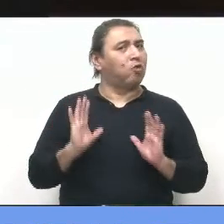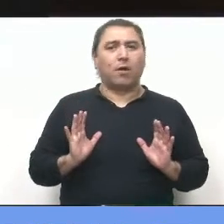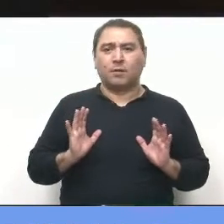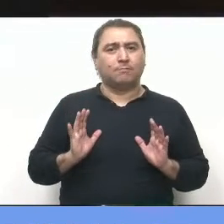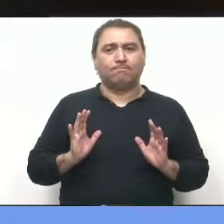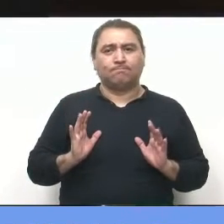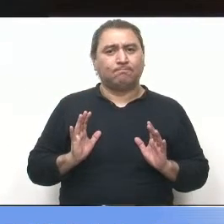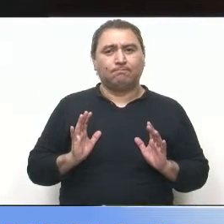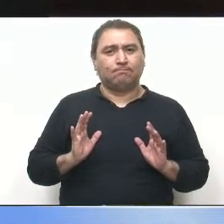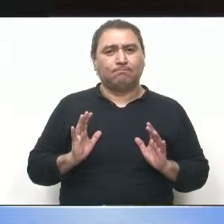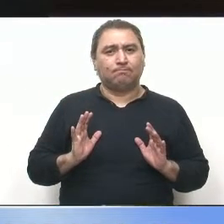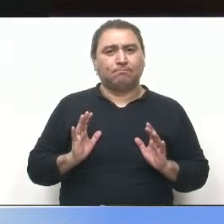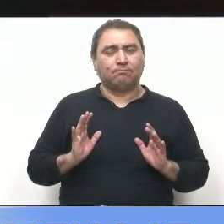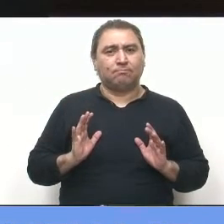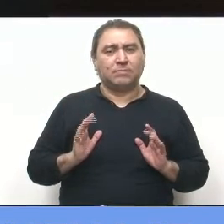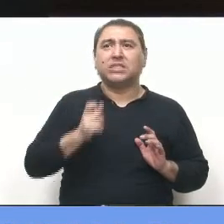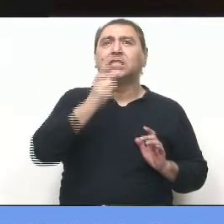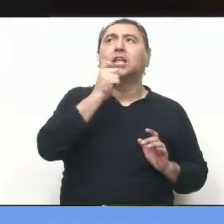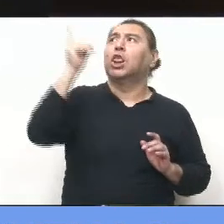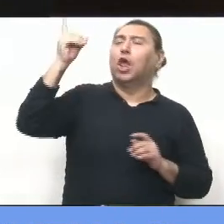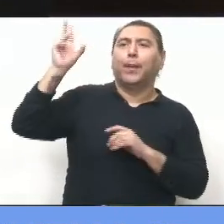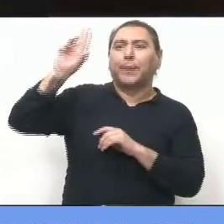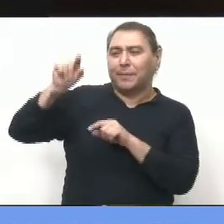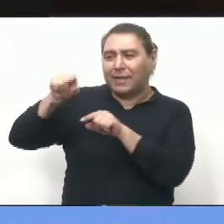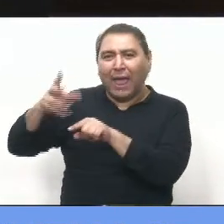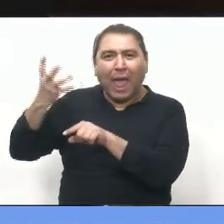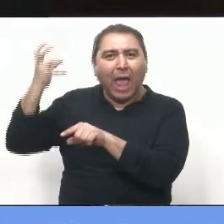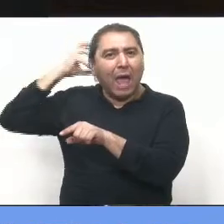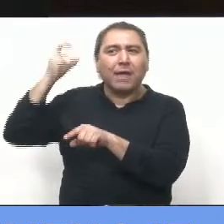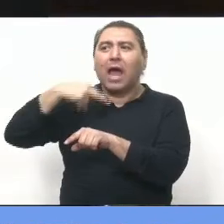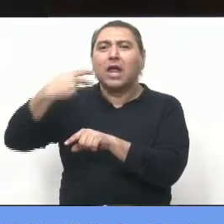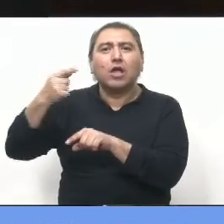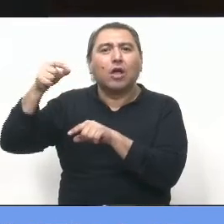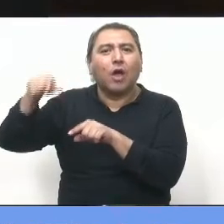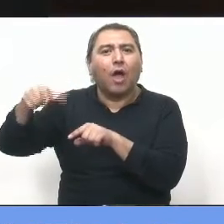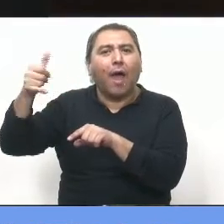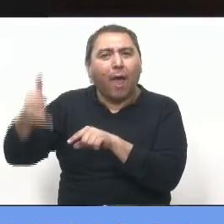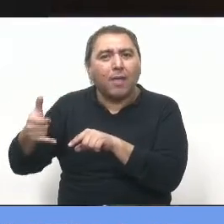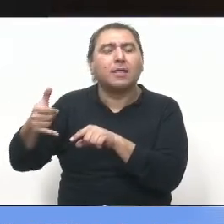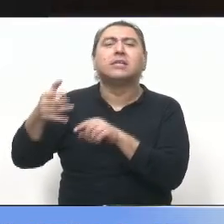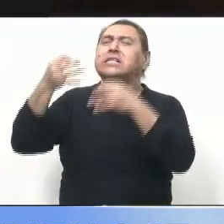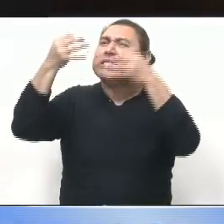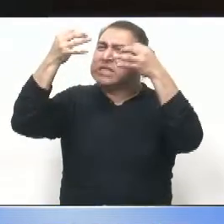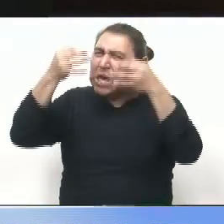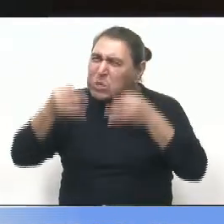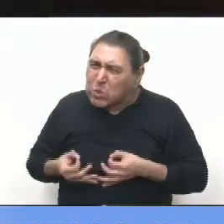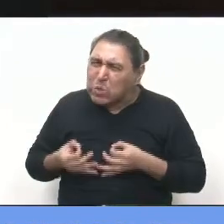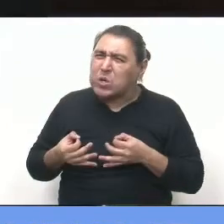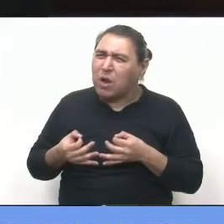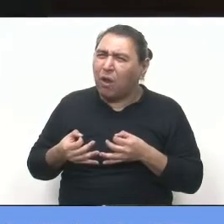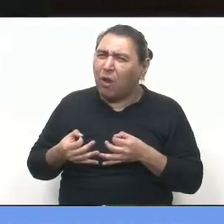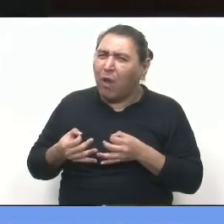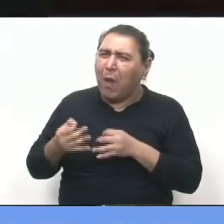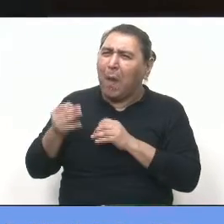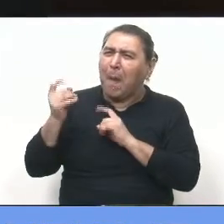Seguramente, si Dios le hubiera dado hijos, le estarían haciendo lo que hoy le hacen a otra mujer, a otra gran mujer,